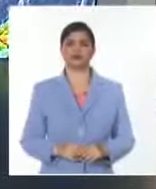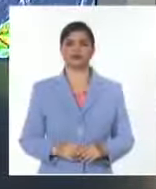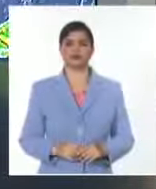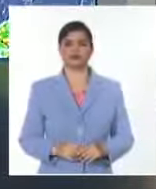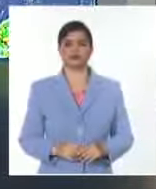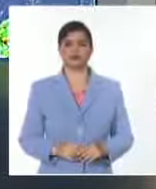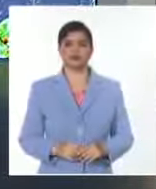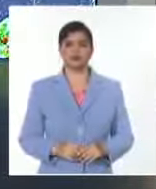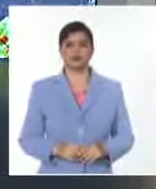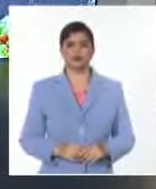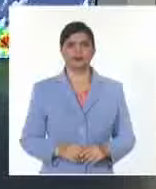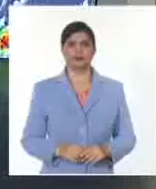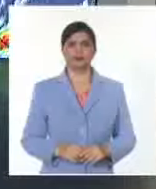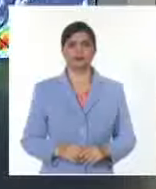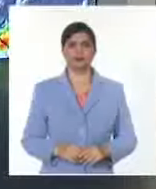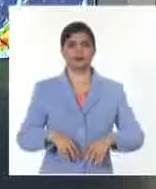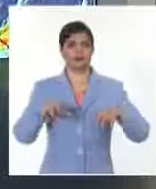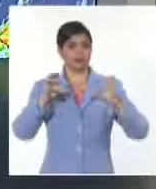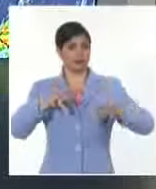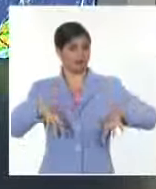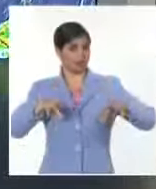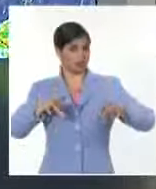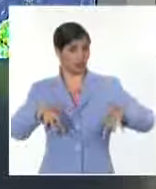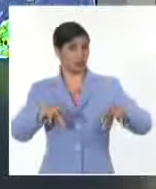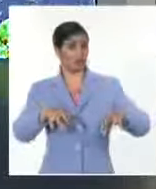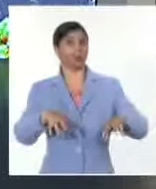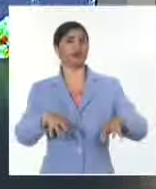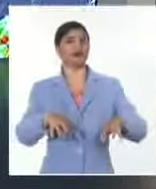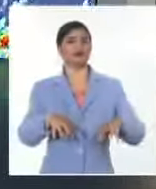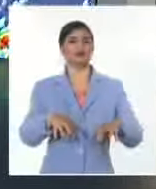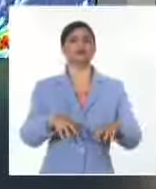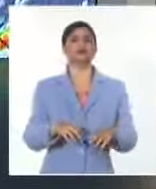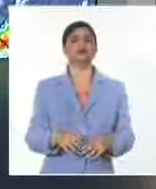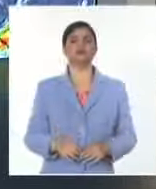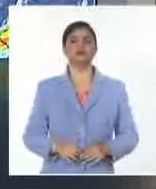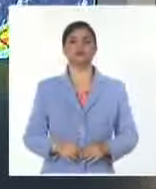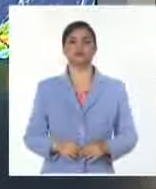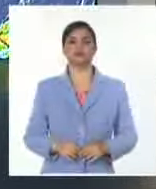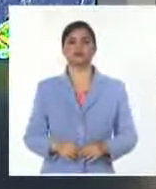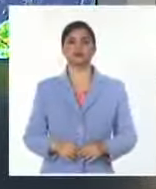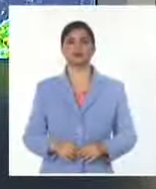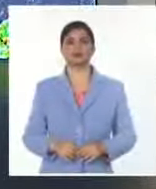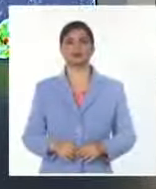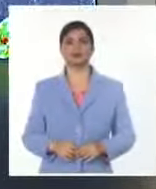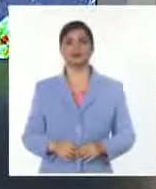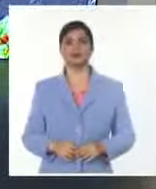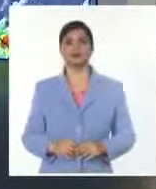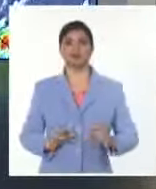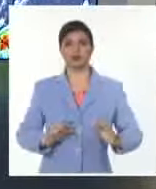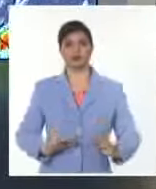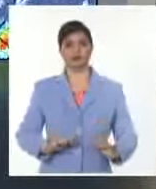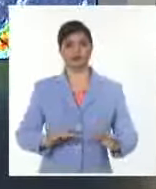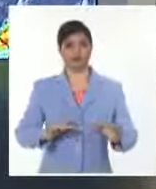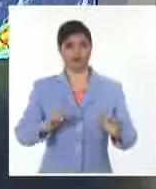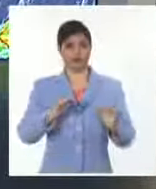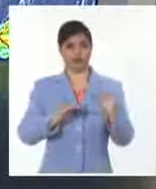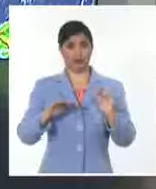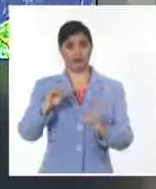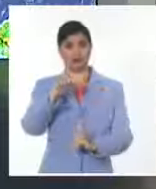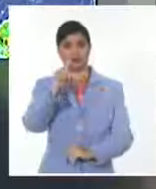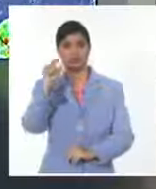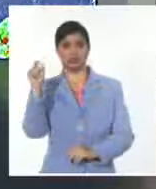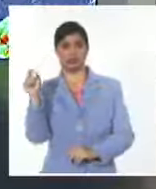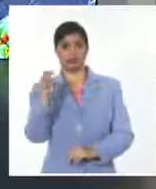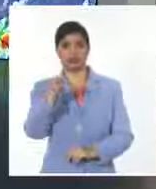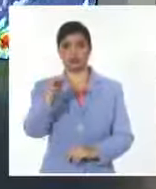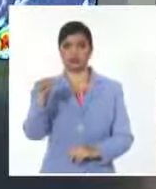país hay varios acumulados en la red de estaciones del instituto de meteorología y también del instituto de recursos hidráulicos por encima de los 100 mm en las provincias